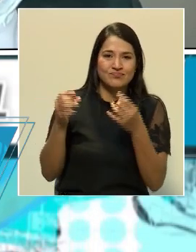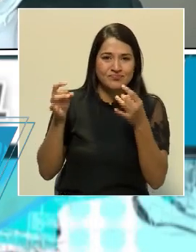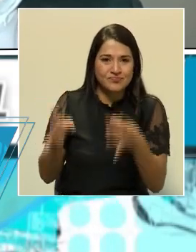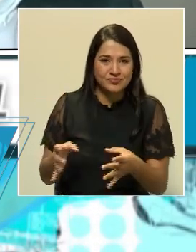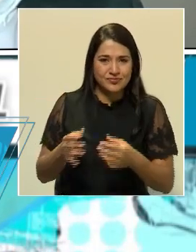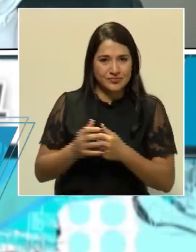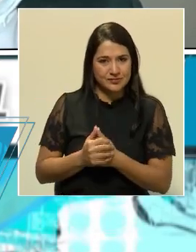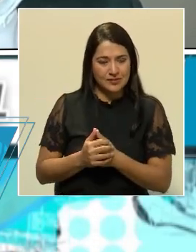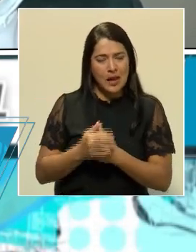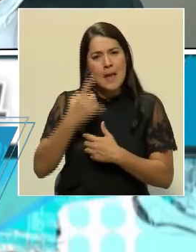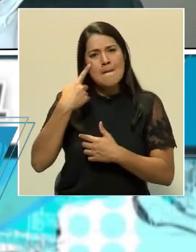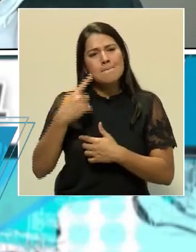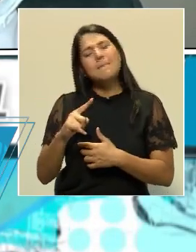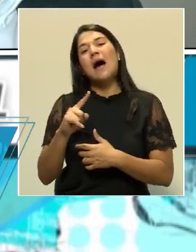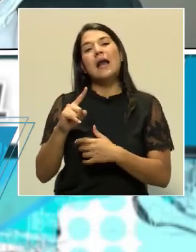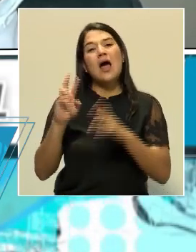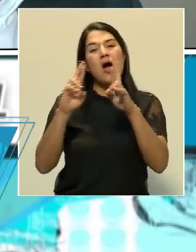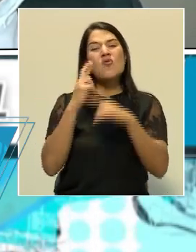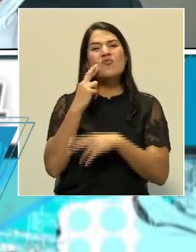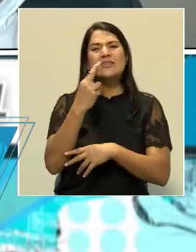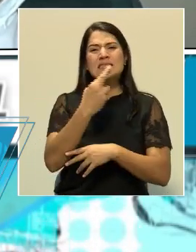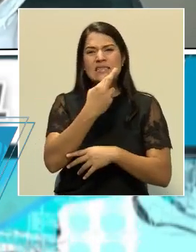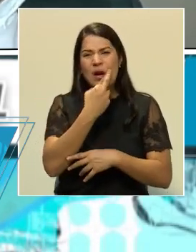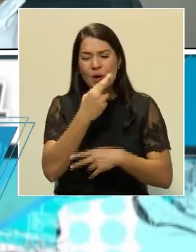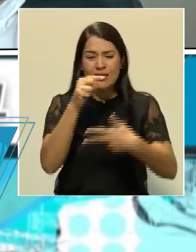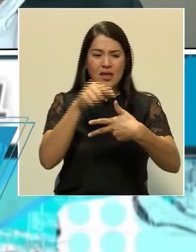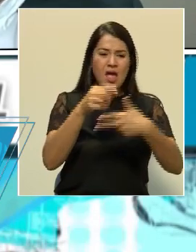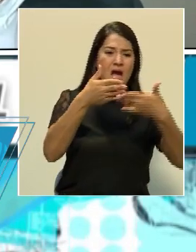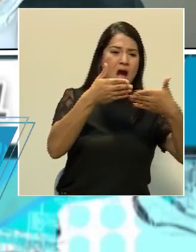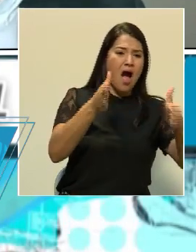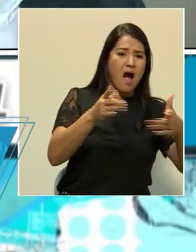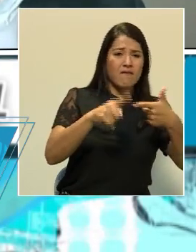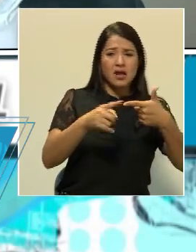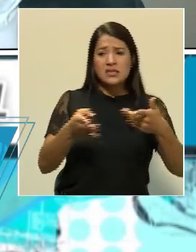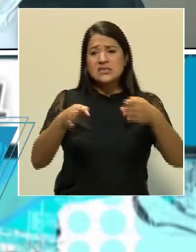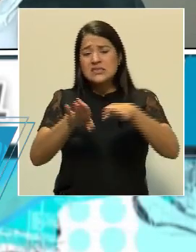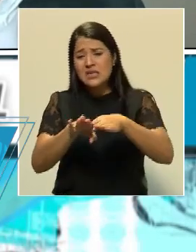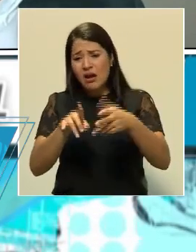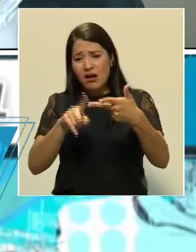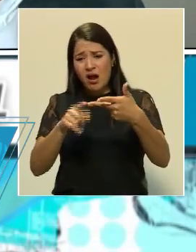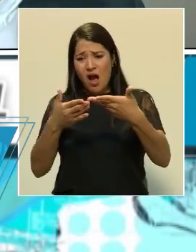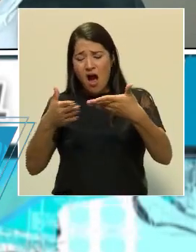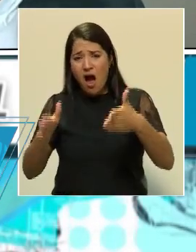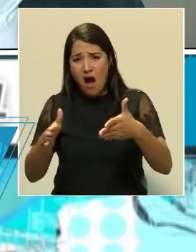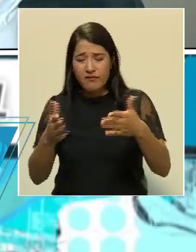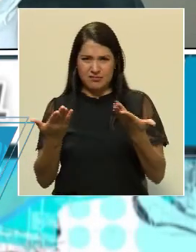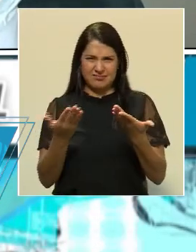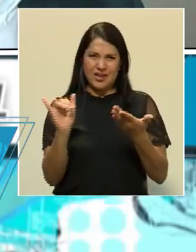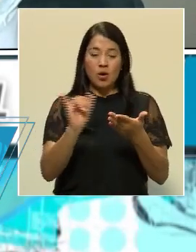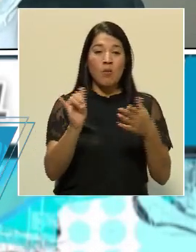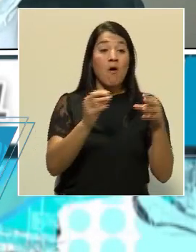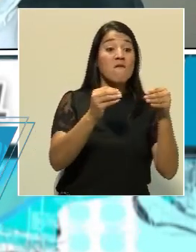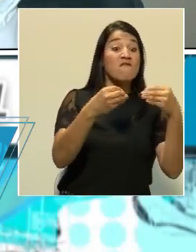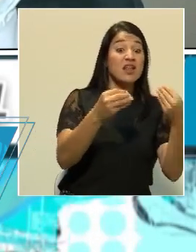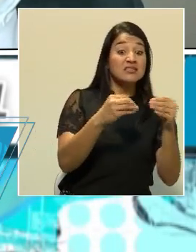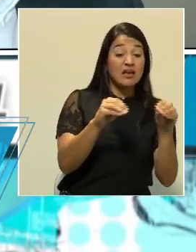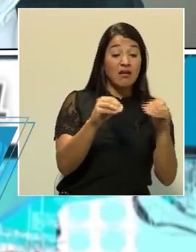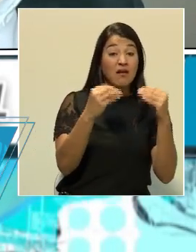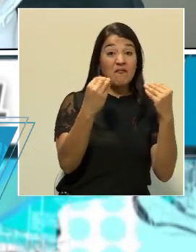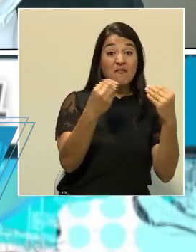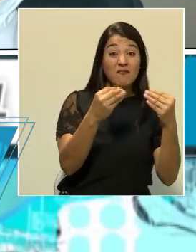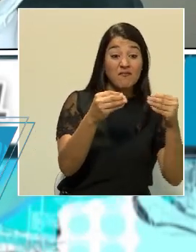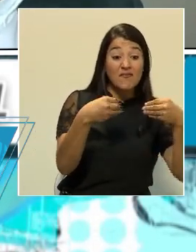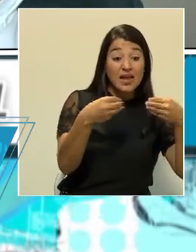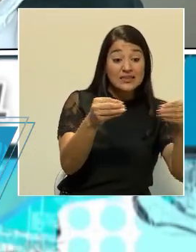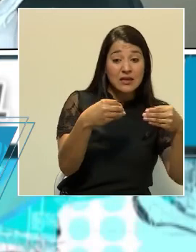los restaurantes este tema de estar abriendo y cerrando para nosotros es que nos lleven